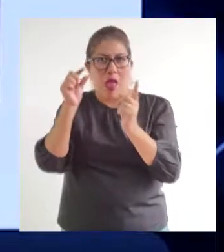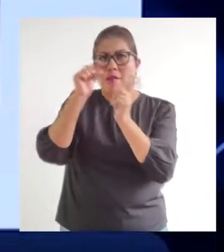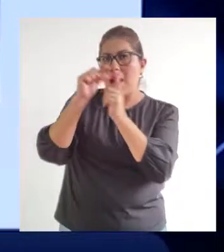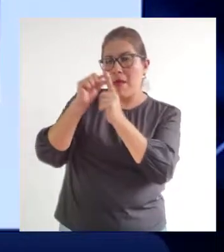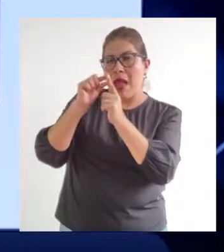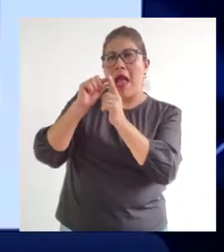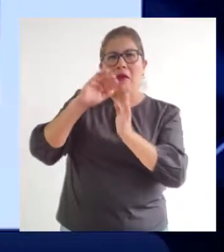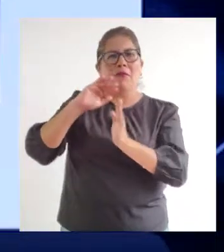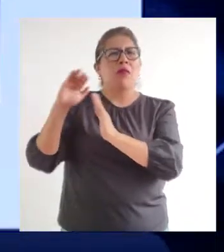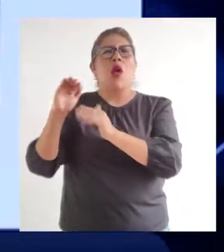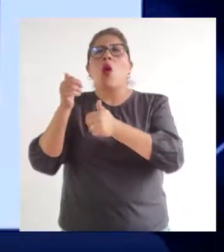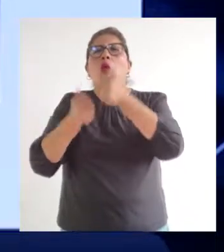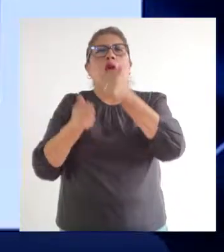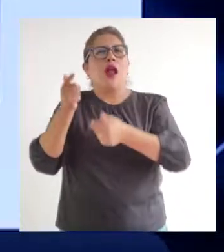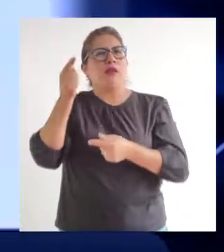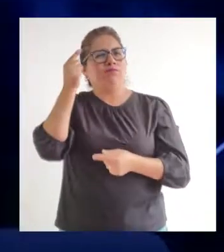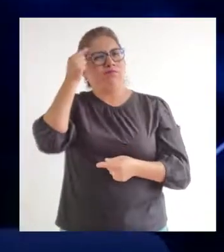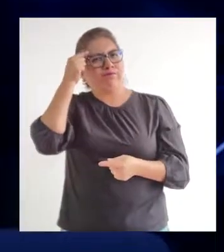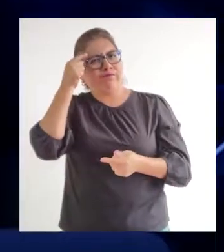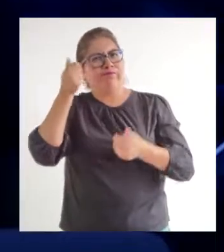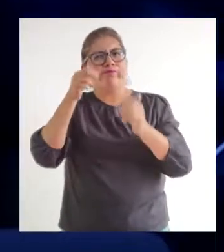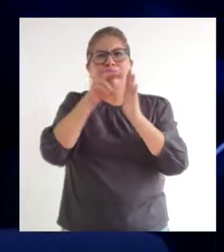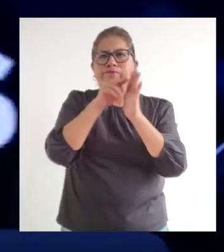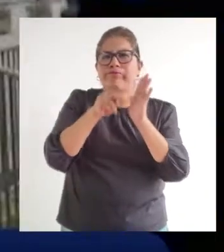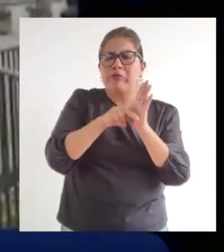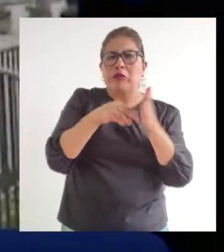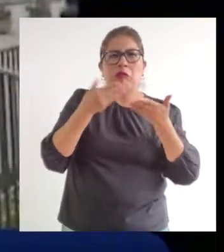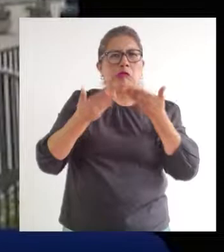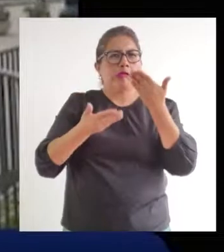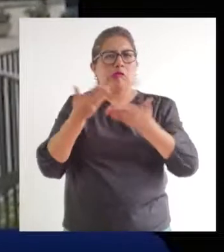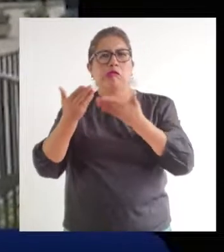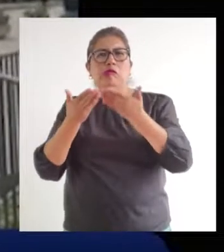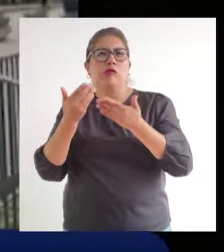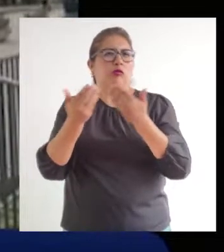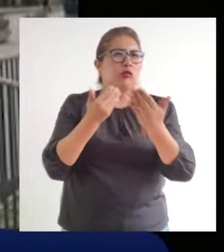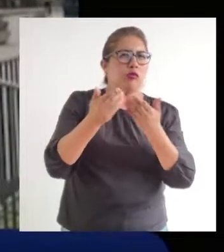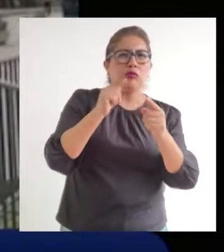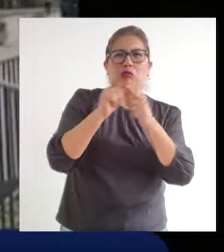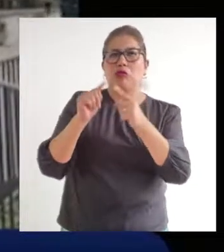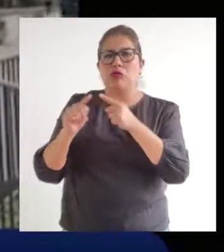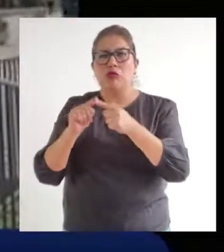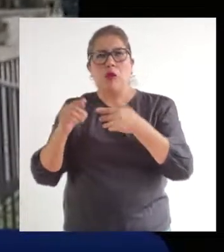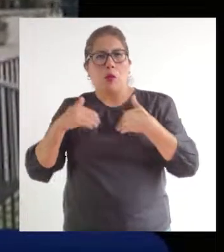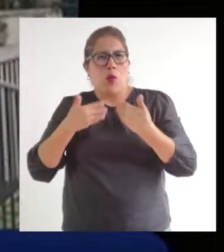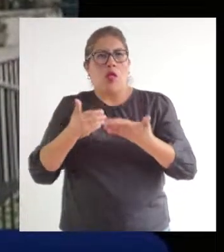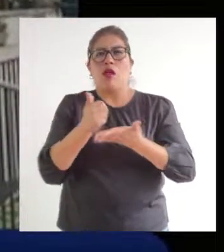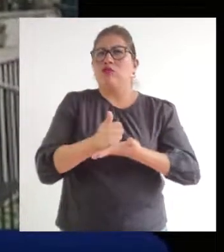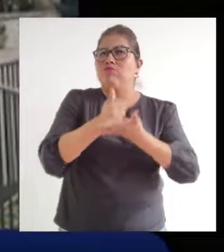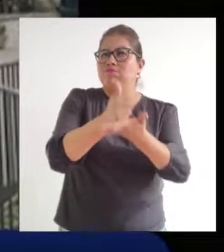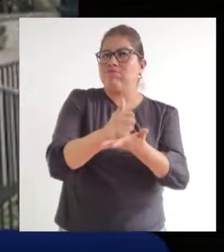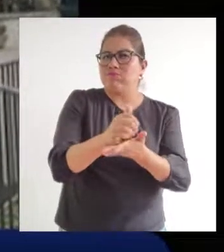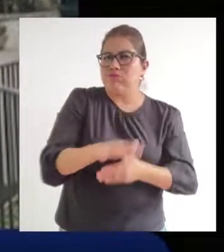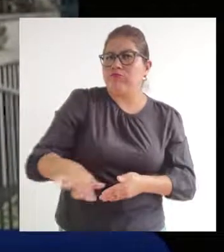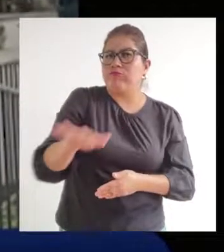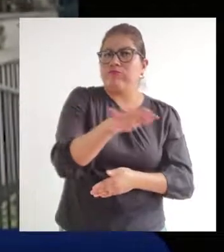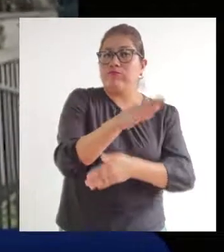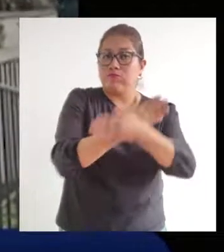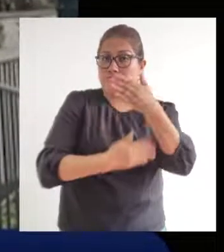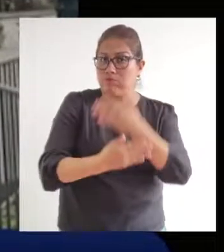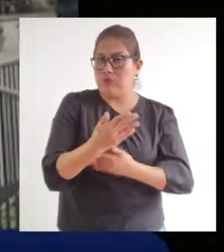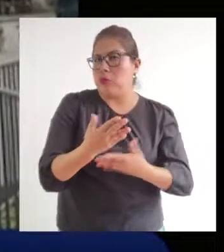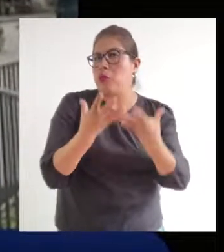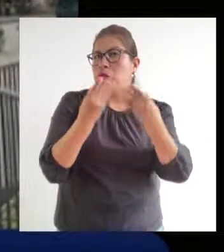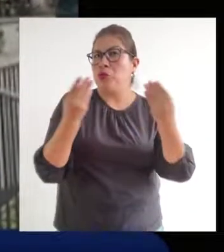las palabras, ¿qué medidas precisas se vienen dando en esta gestión para poder ayudar a las personas